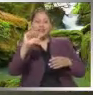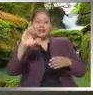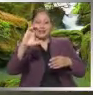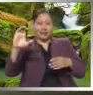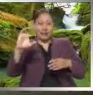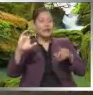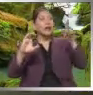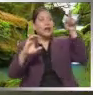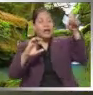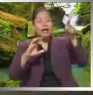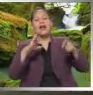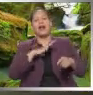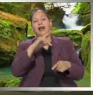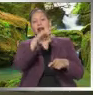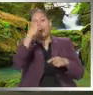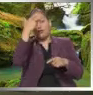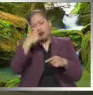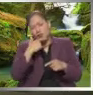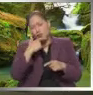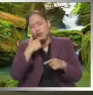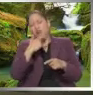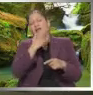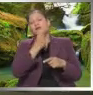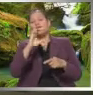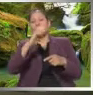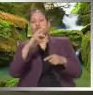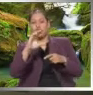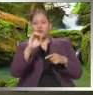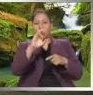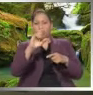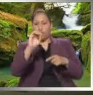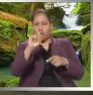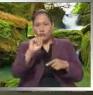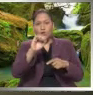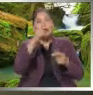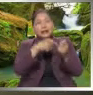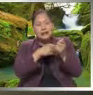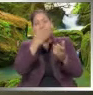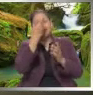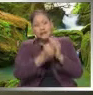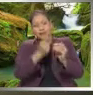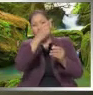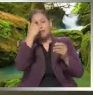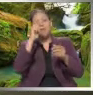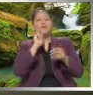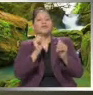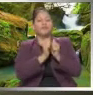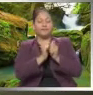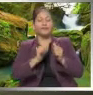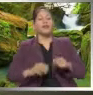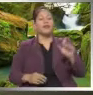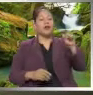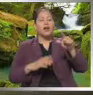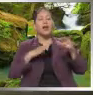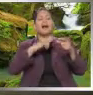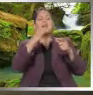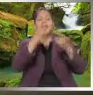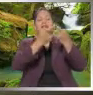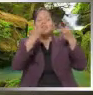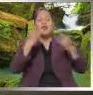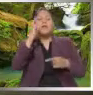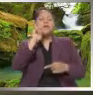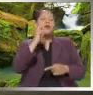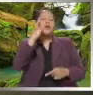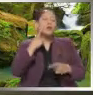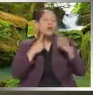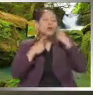le digo que pasó las noches, algunas por lo menos, Chucho el Roto, y donde se dan muchísimas leyendas. Está la de La Llorona,